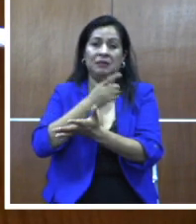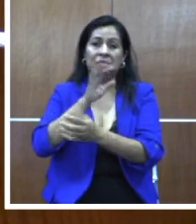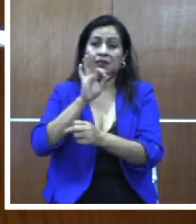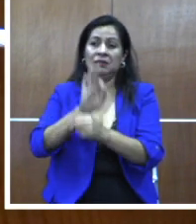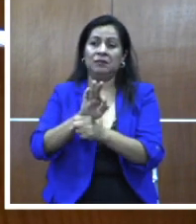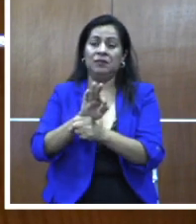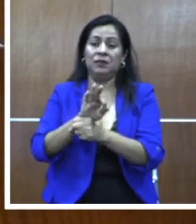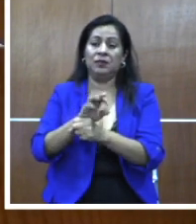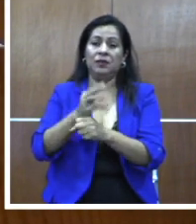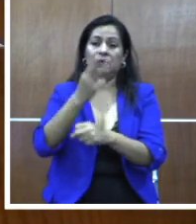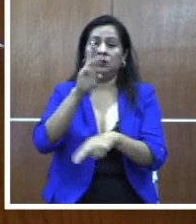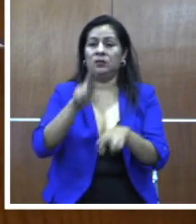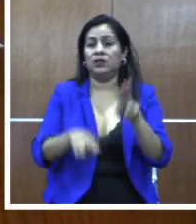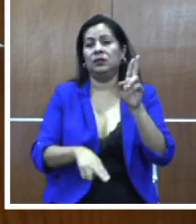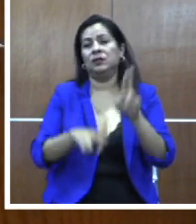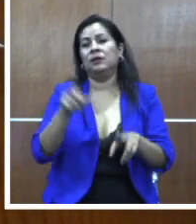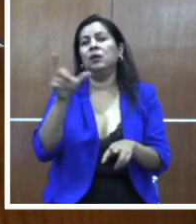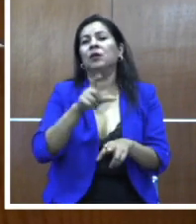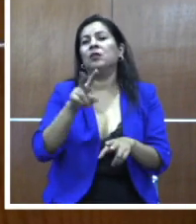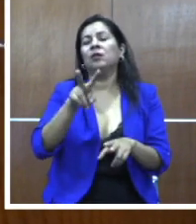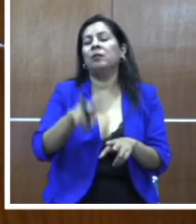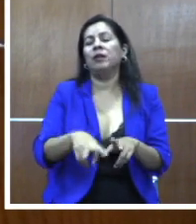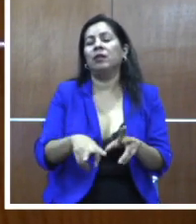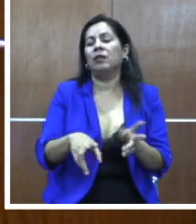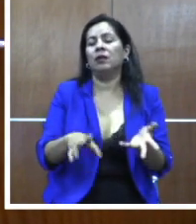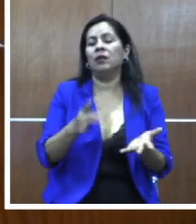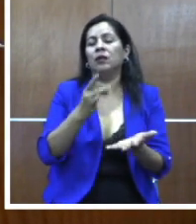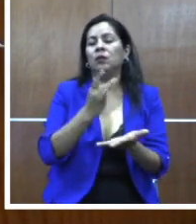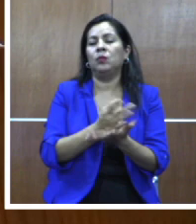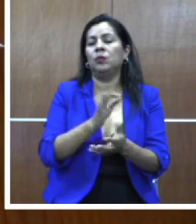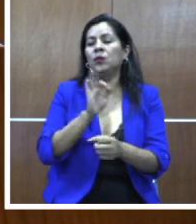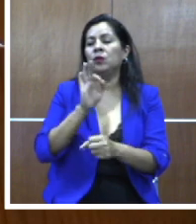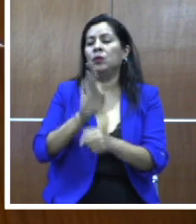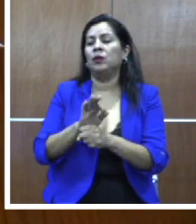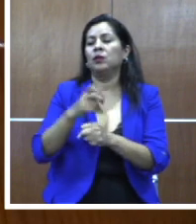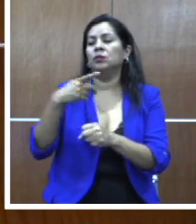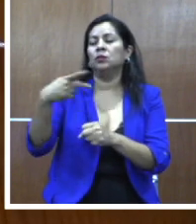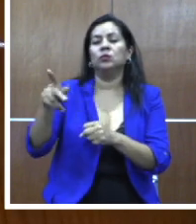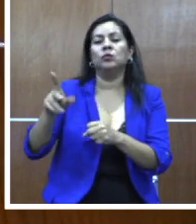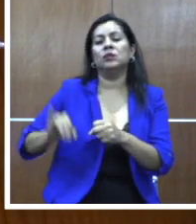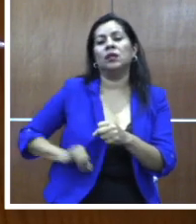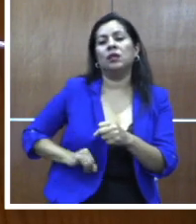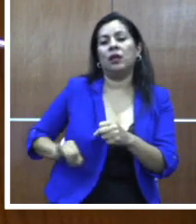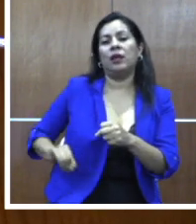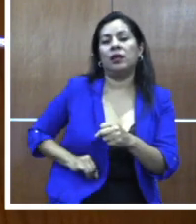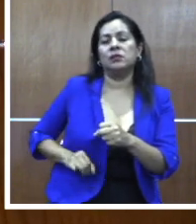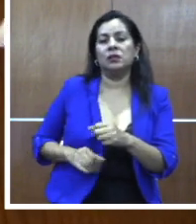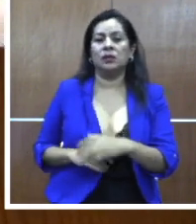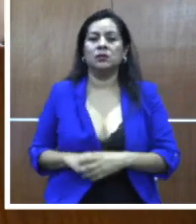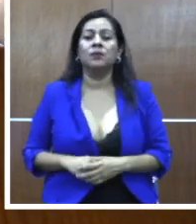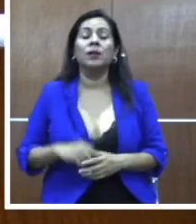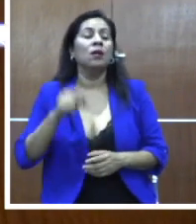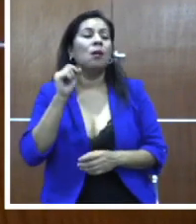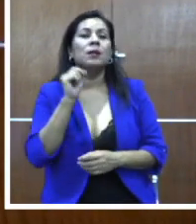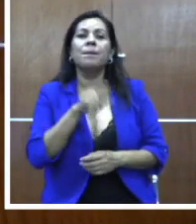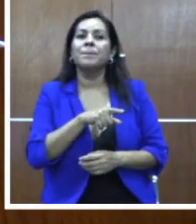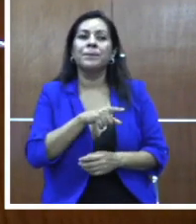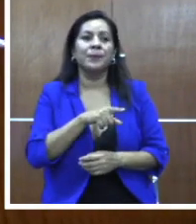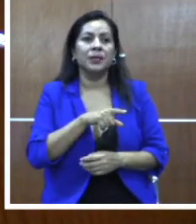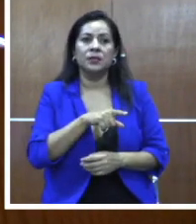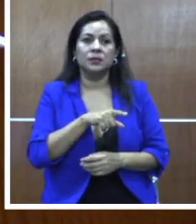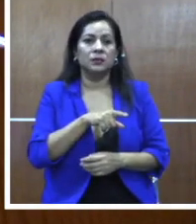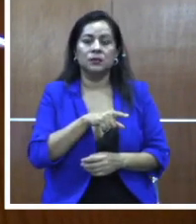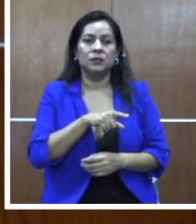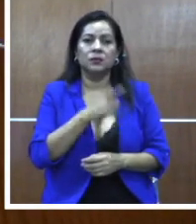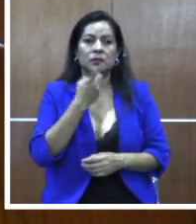la división de poderes cuando en realidad solo protegen sus privilegios. Son los mismos